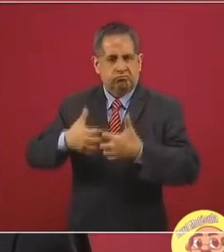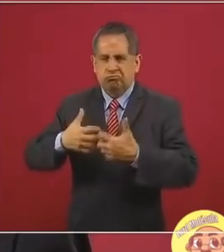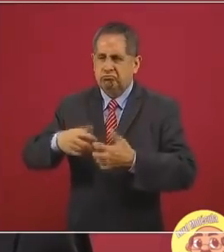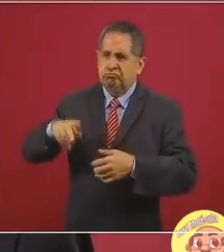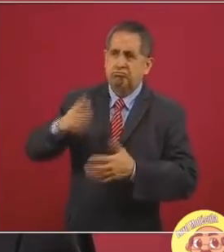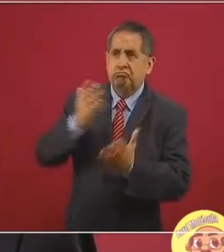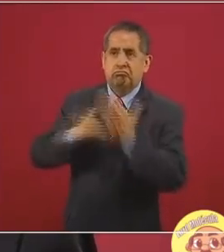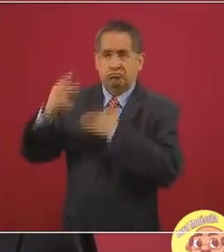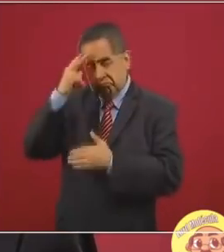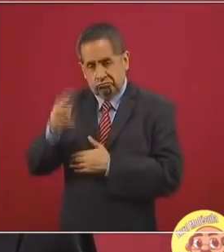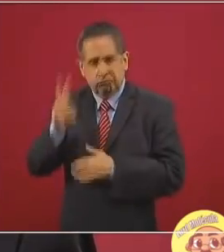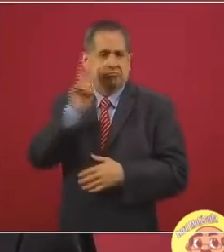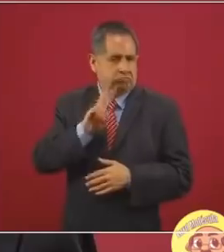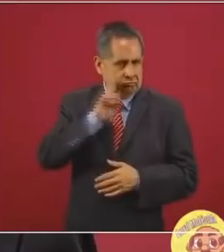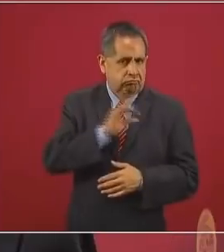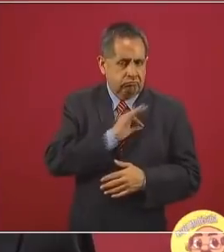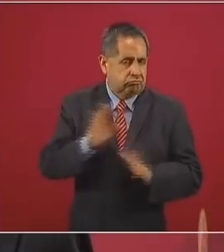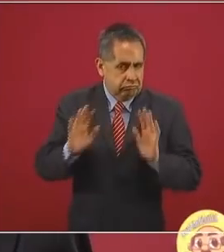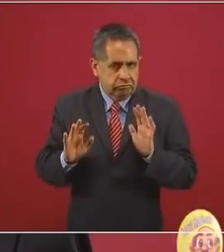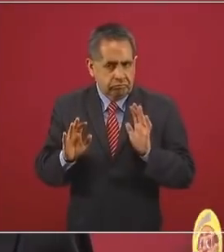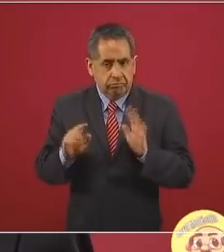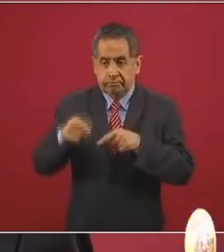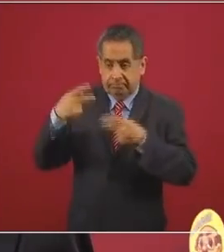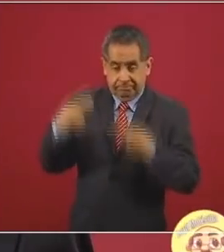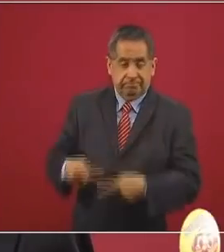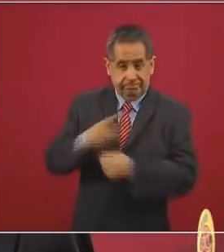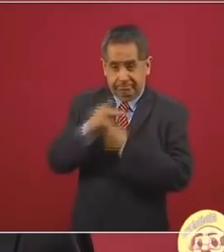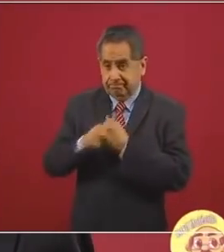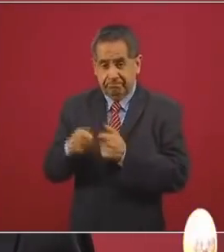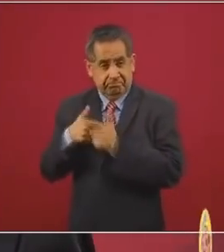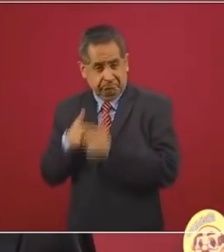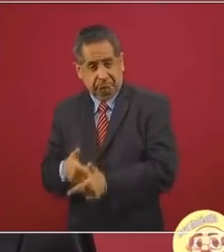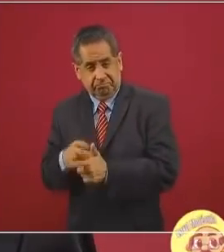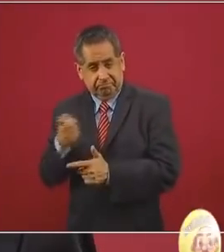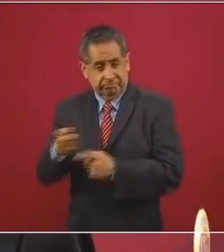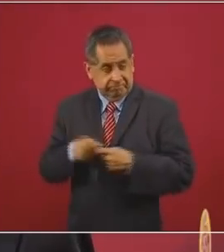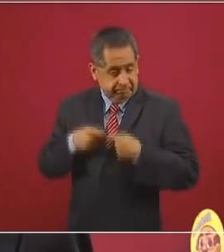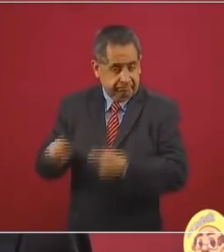para el desarrollo de México y el predominio de la nación